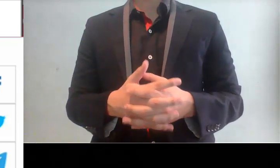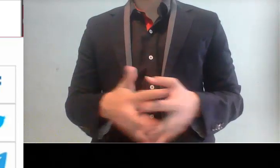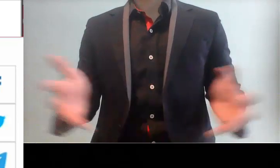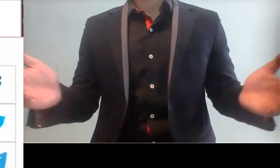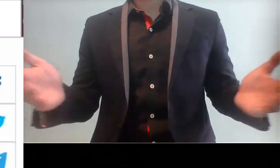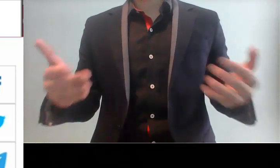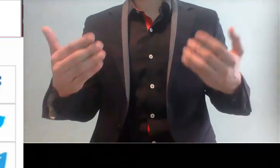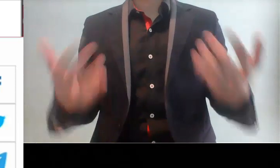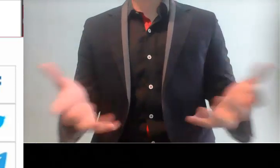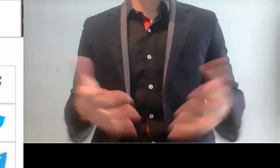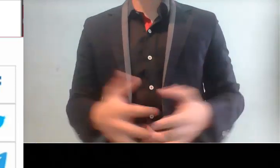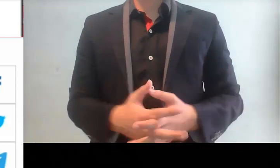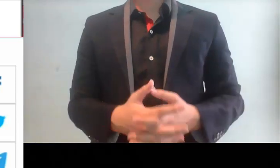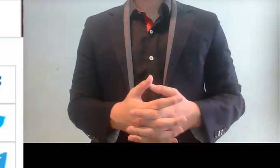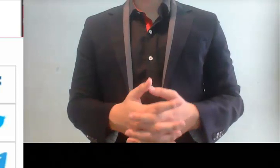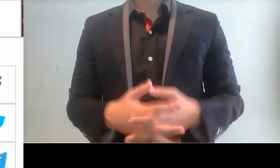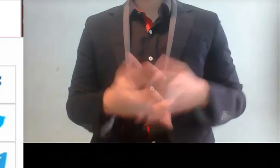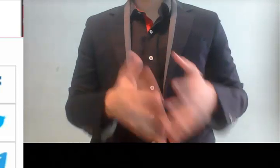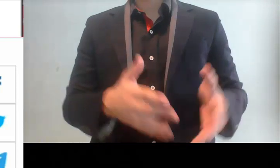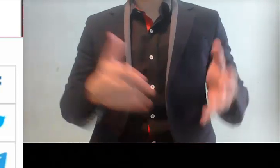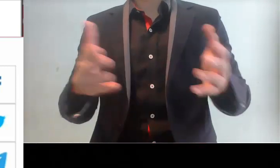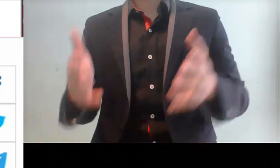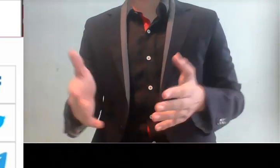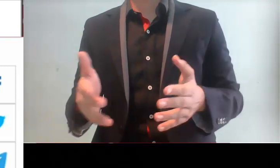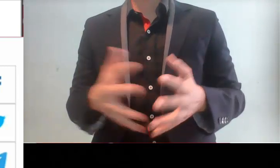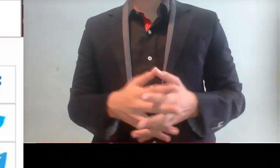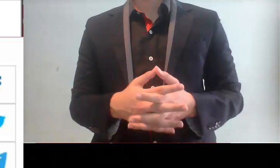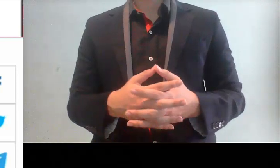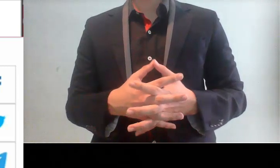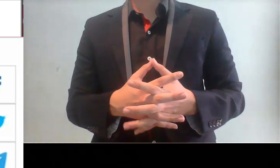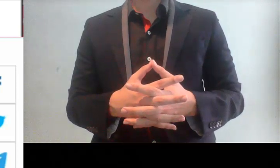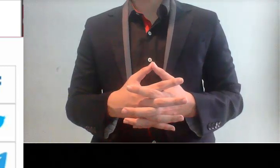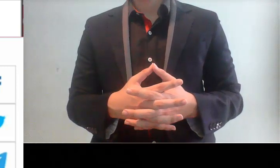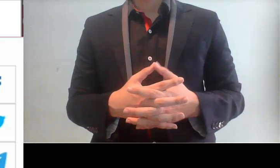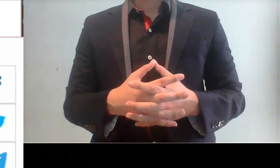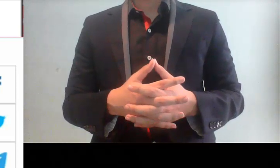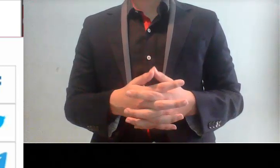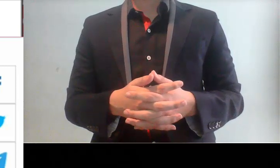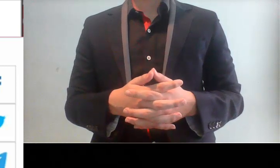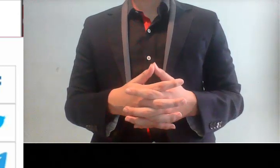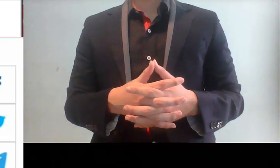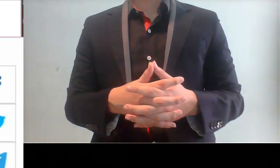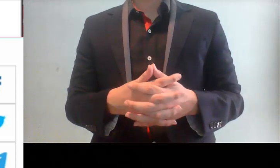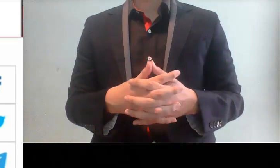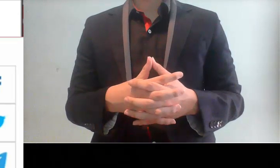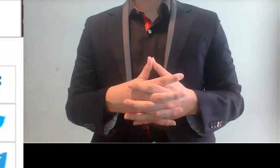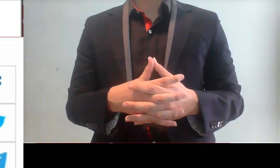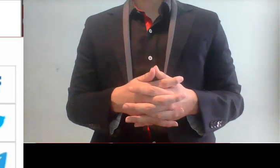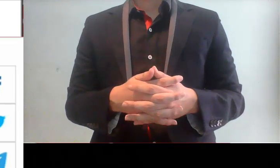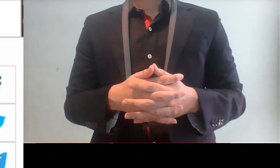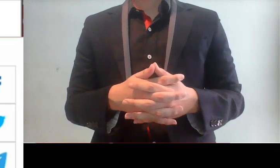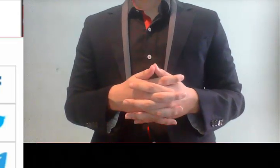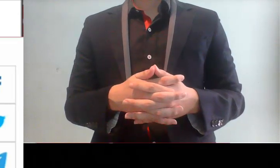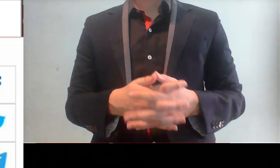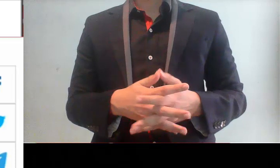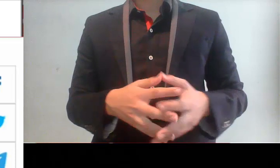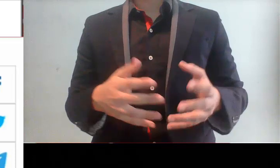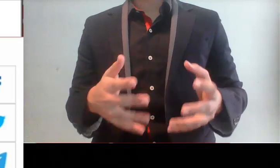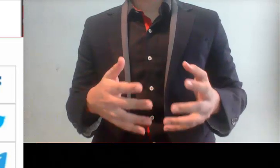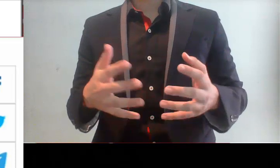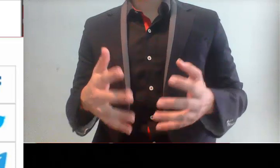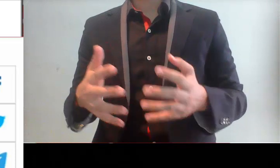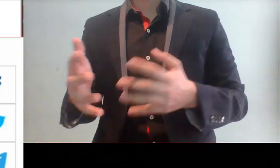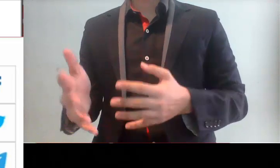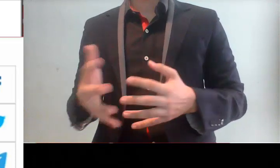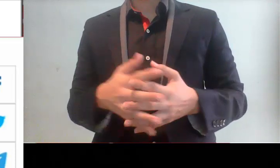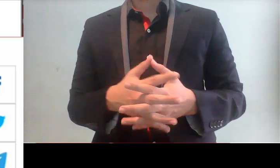el sentido de dar seguridad o certeza del voto. Por eso lo repito, es preocupante y el INE se está perfilando hacia ahí. Porque